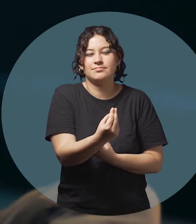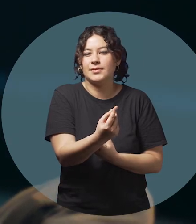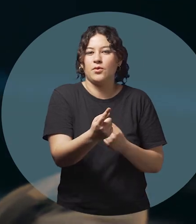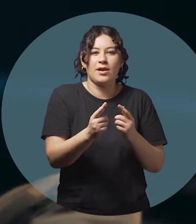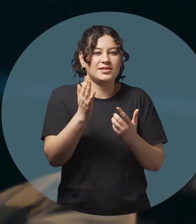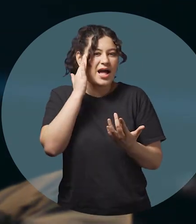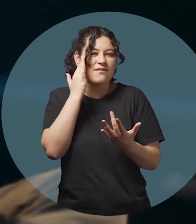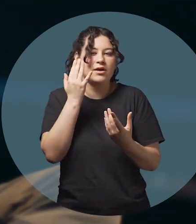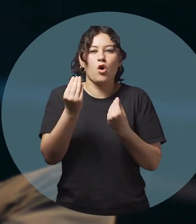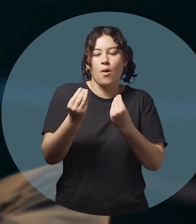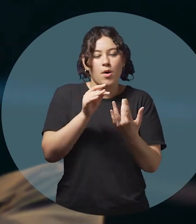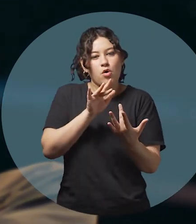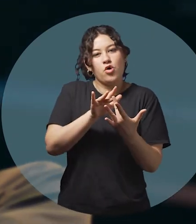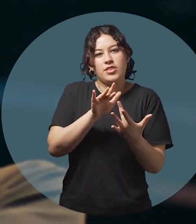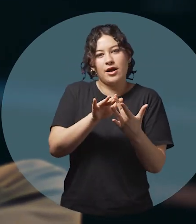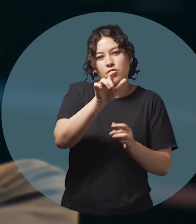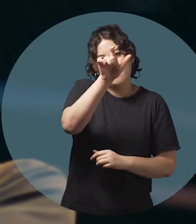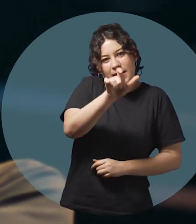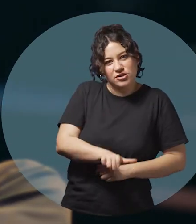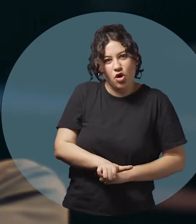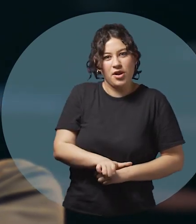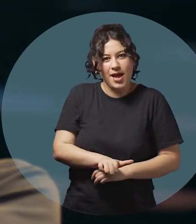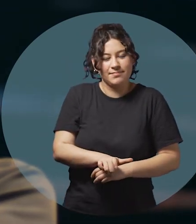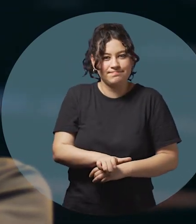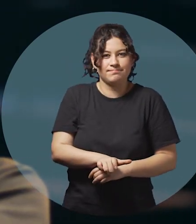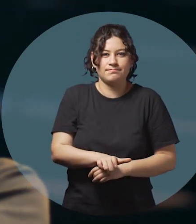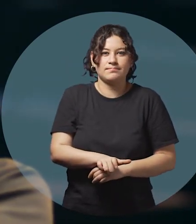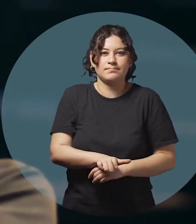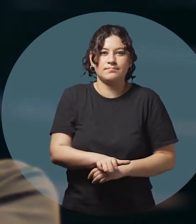rapport con la persona con la cual uno está vinculado.